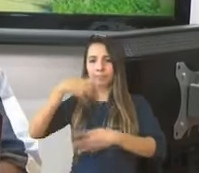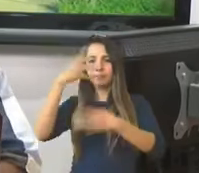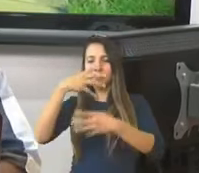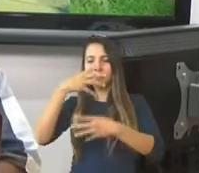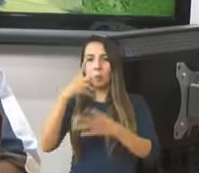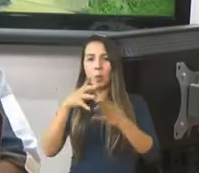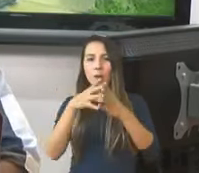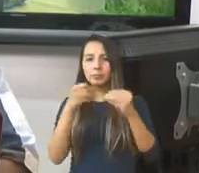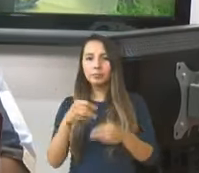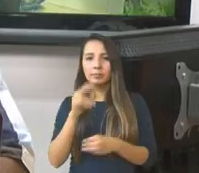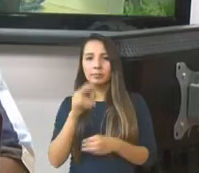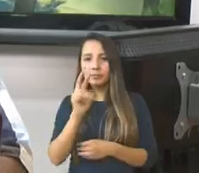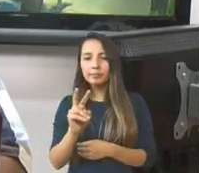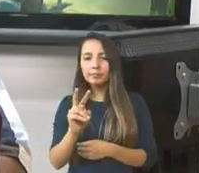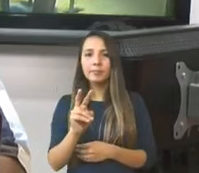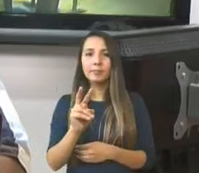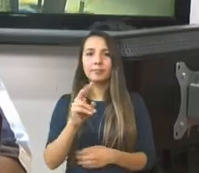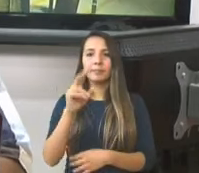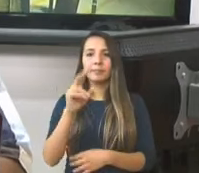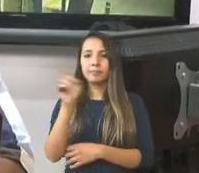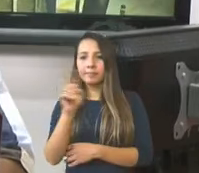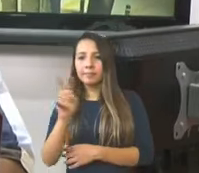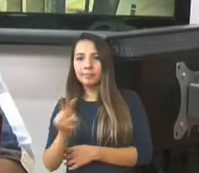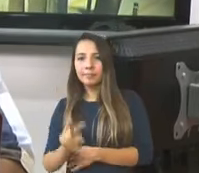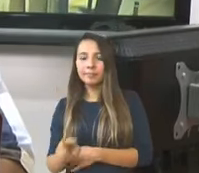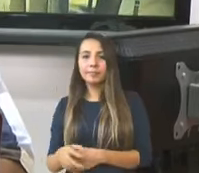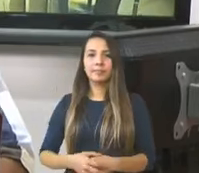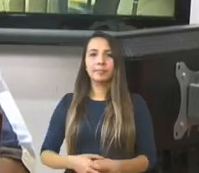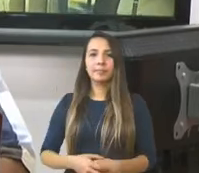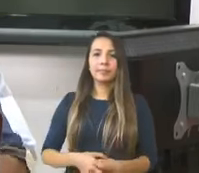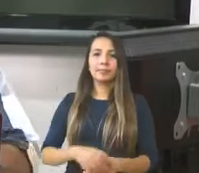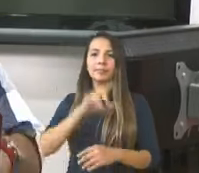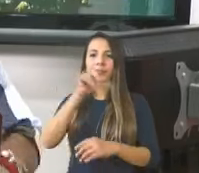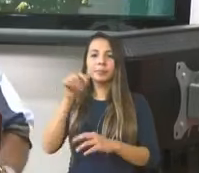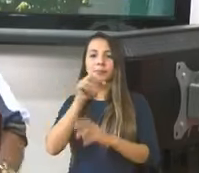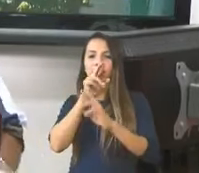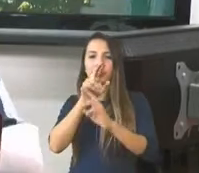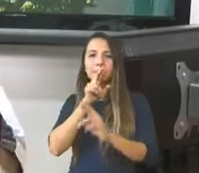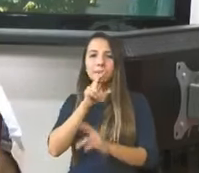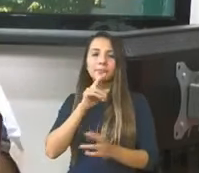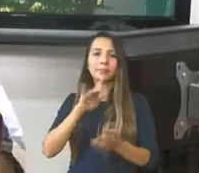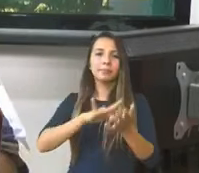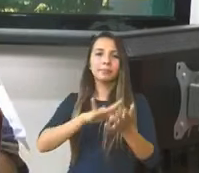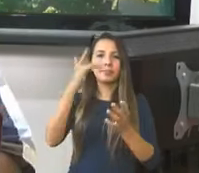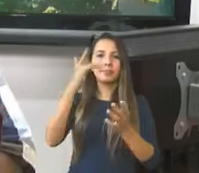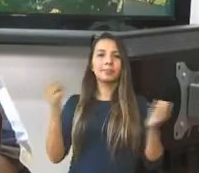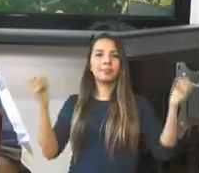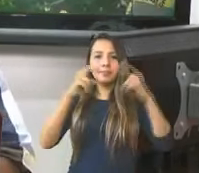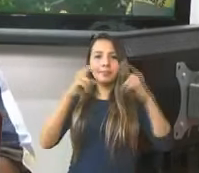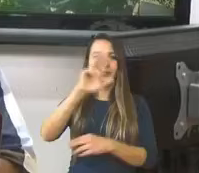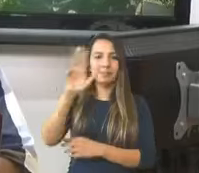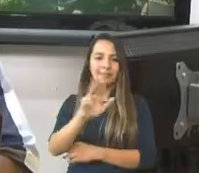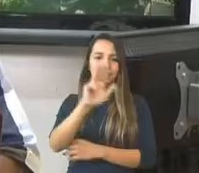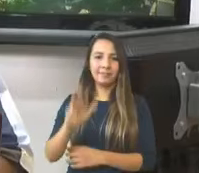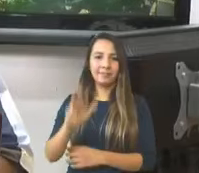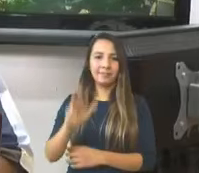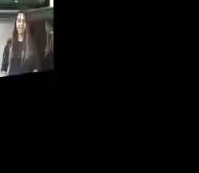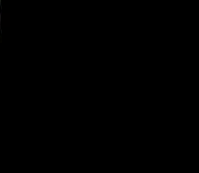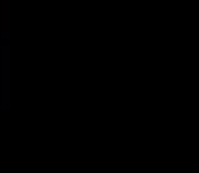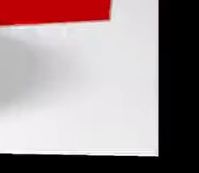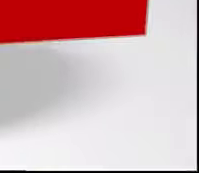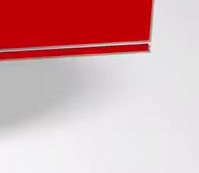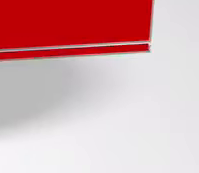no lo alcanzó a ver. Ahorita los voy a leer y los vamos a contestar. Gracias. Nos vemos el miércoles. Hasta entonces.